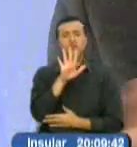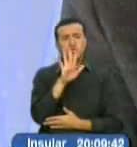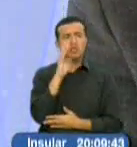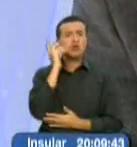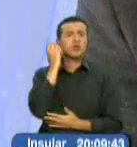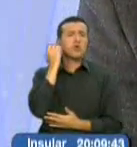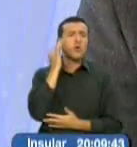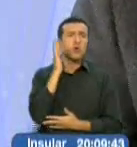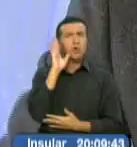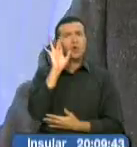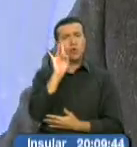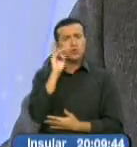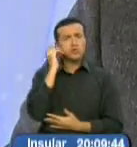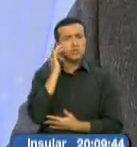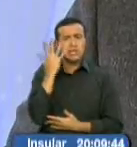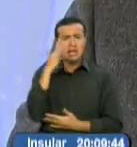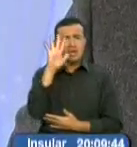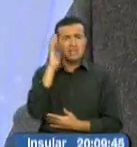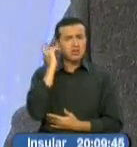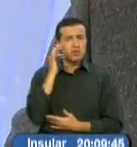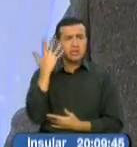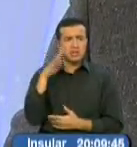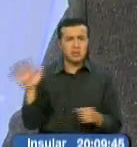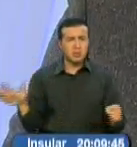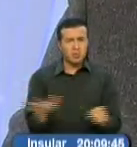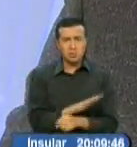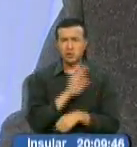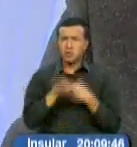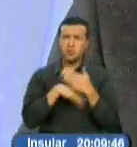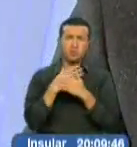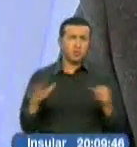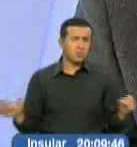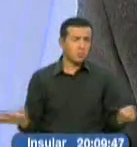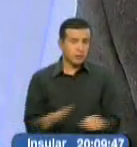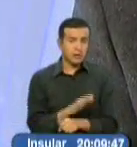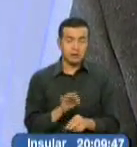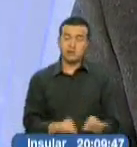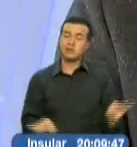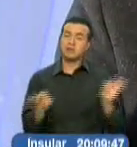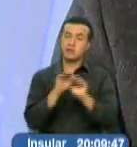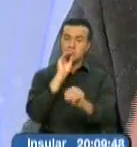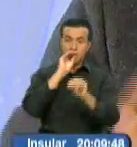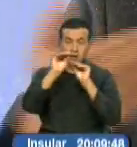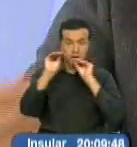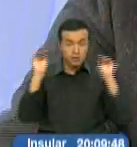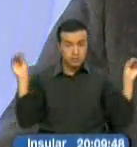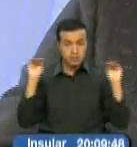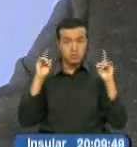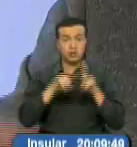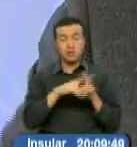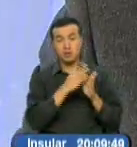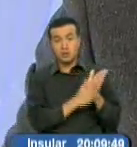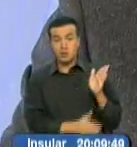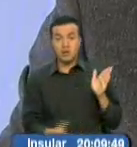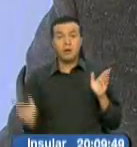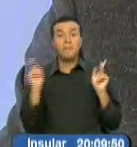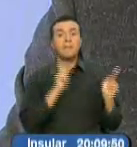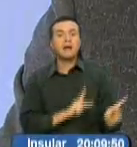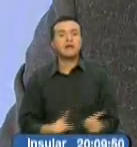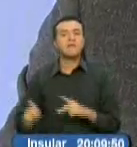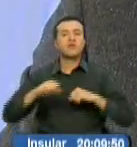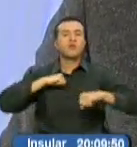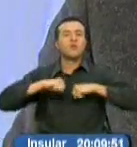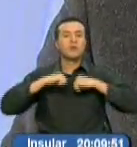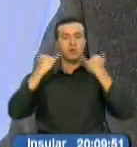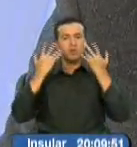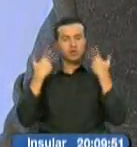8 días y hoy al quinto día casi tenemos ya el 100% y la totalización. Pero algo importante, nosotros tenemos que arrancar la planificación operativa y técnica.